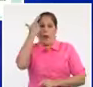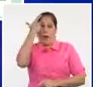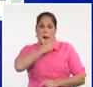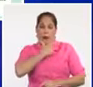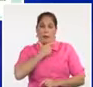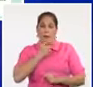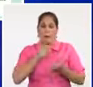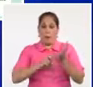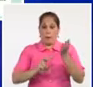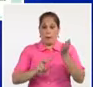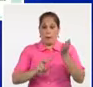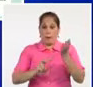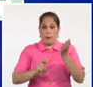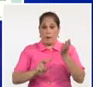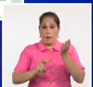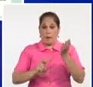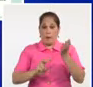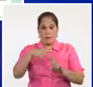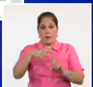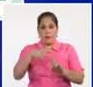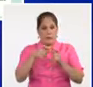la provincia de Matanzas, de